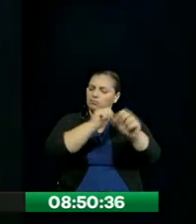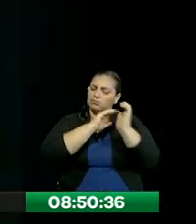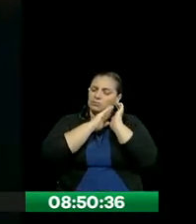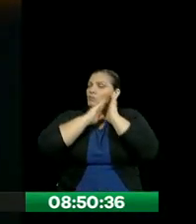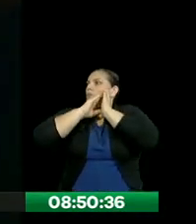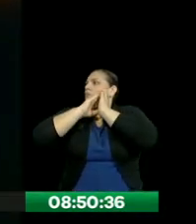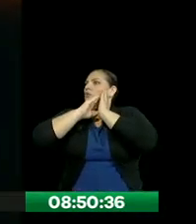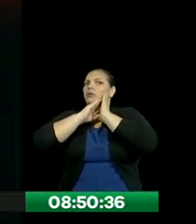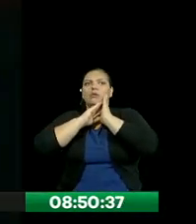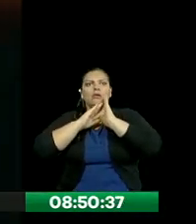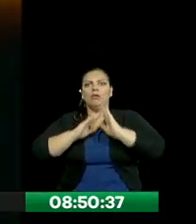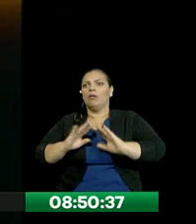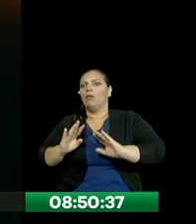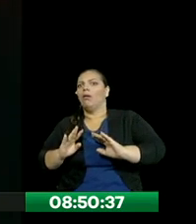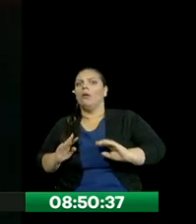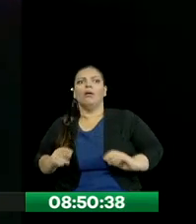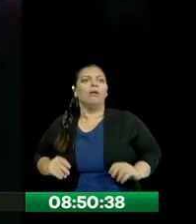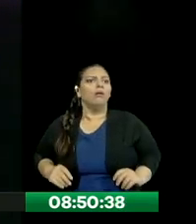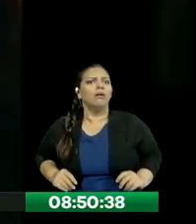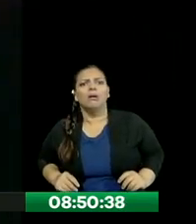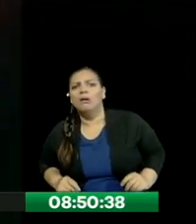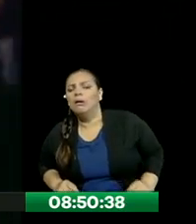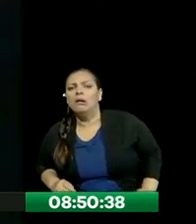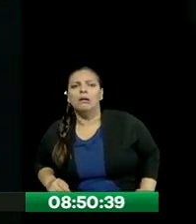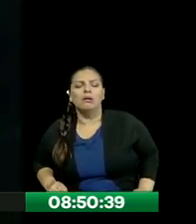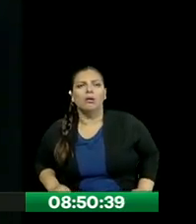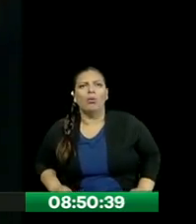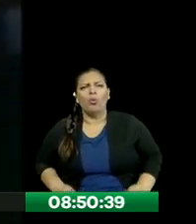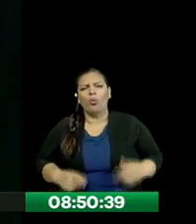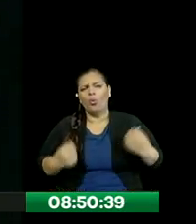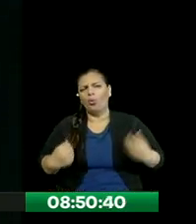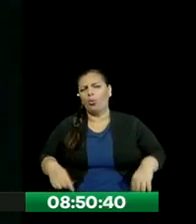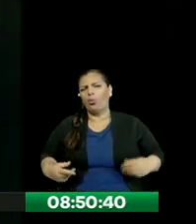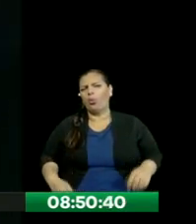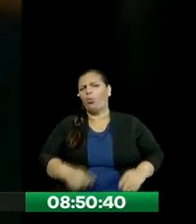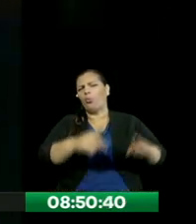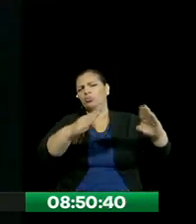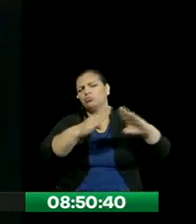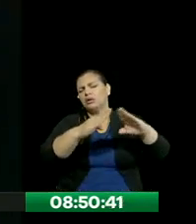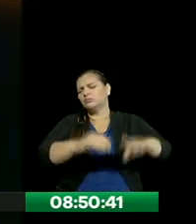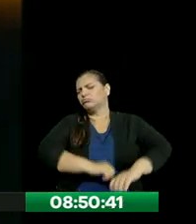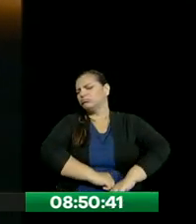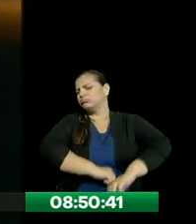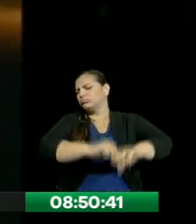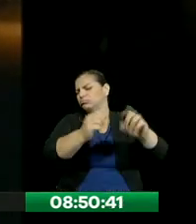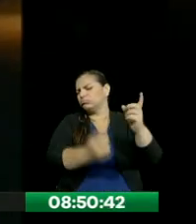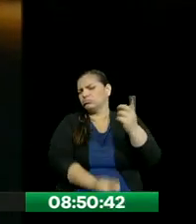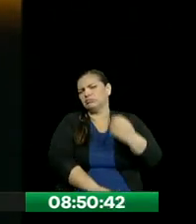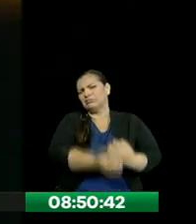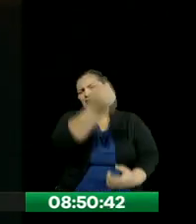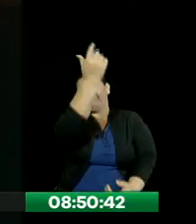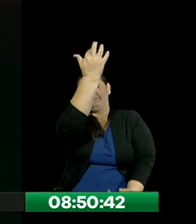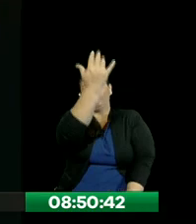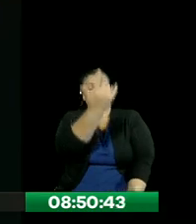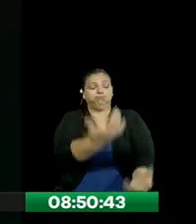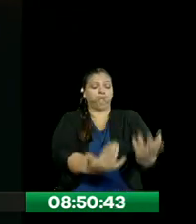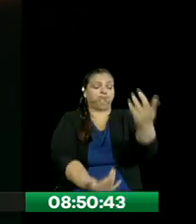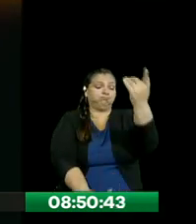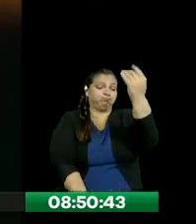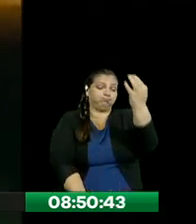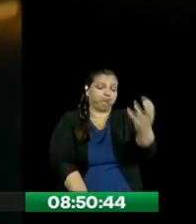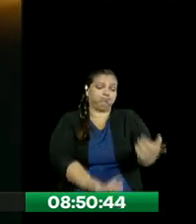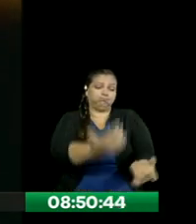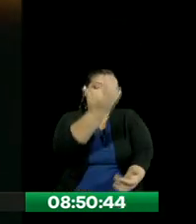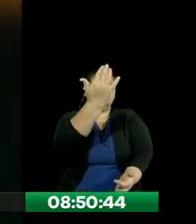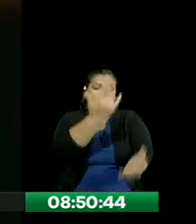a los habitantes de las viviendas vecinas. Las llamas no demoraron en tomar fuerza, alcanzaron varios metros, se produjo la primera